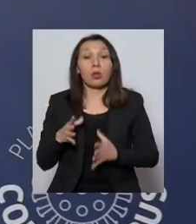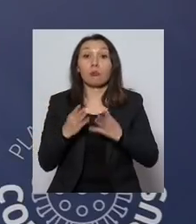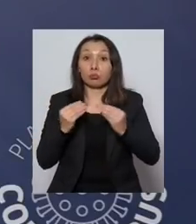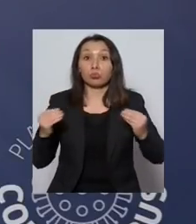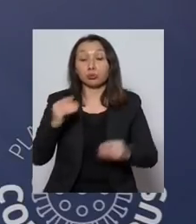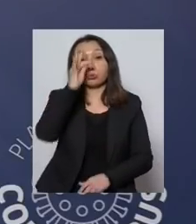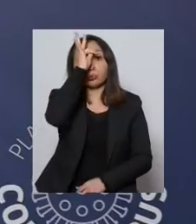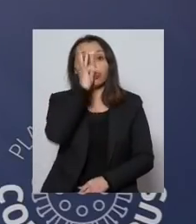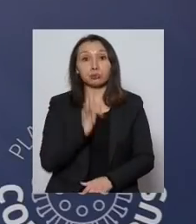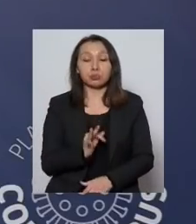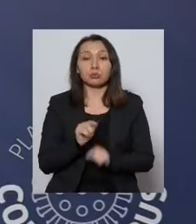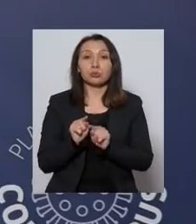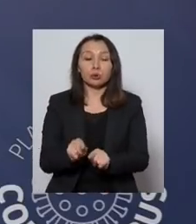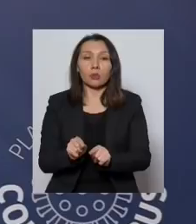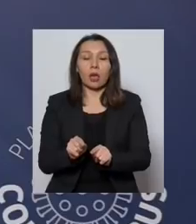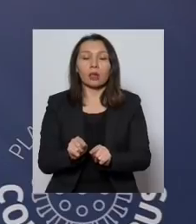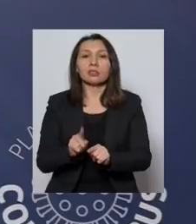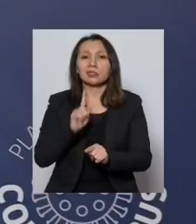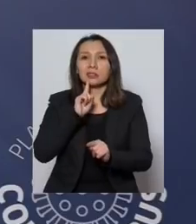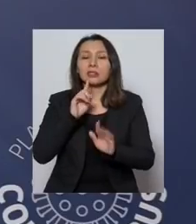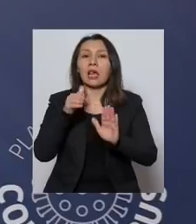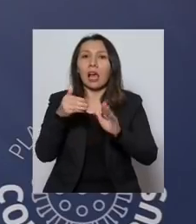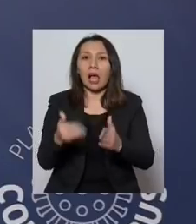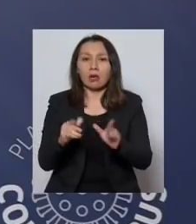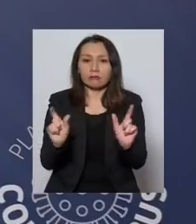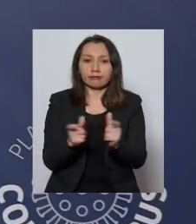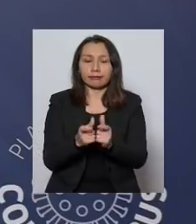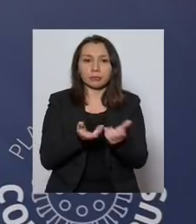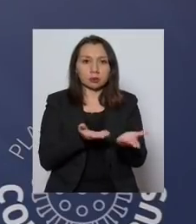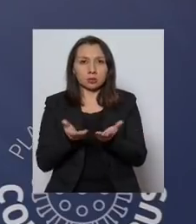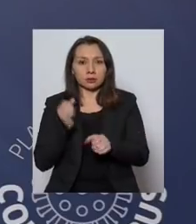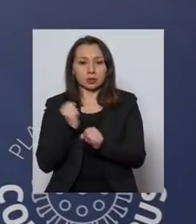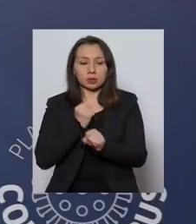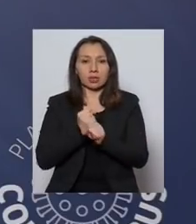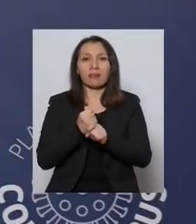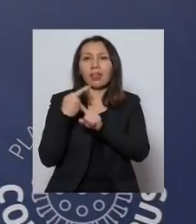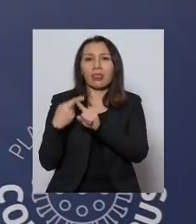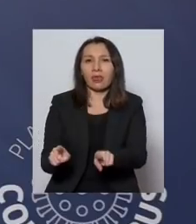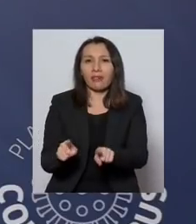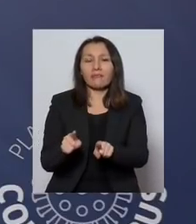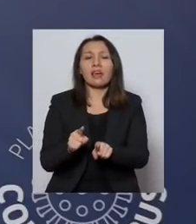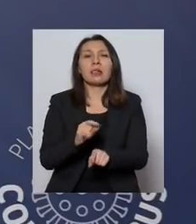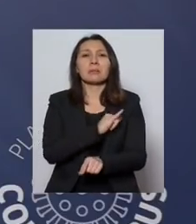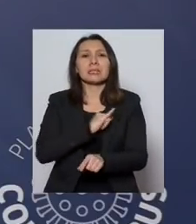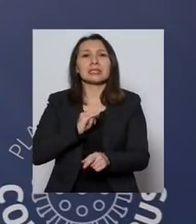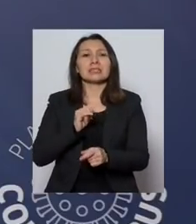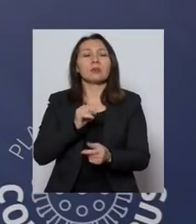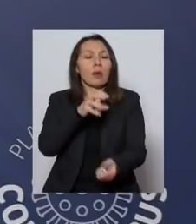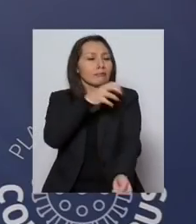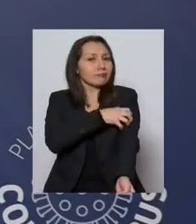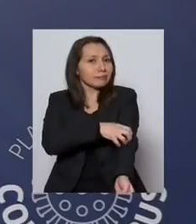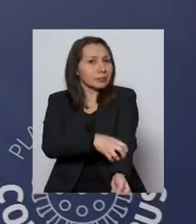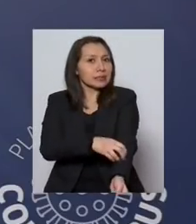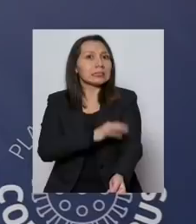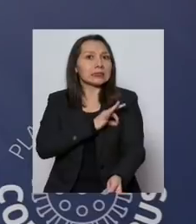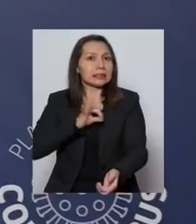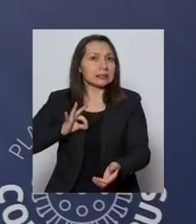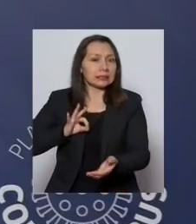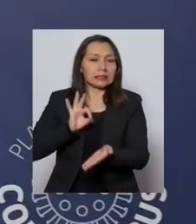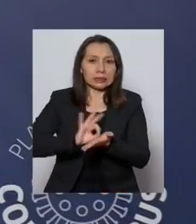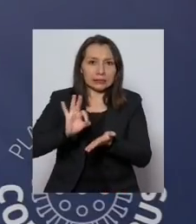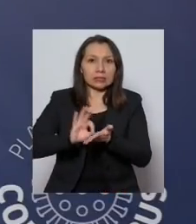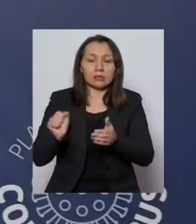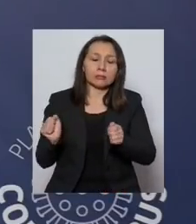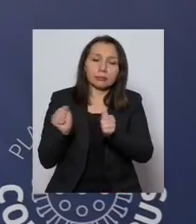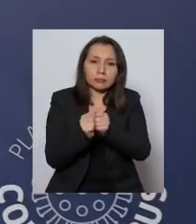muchos funcionarios están en comisión de servicio ya en las distintas seremías de salud a nivel nacional, colaborando